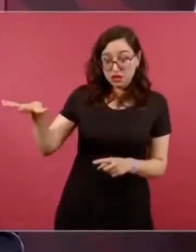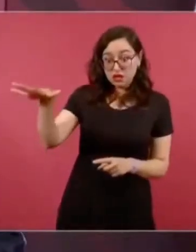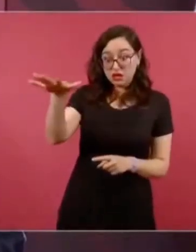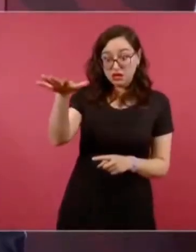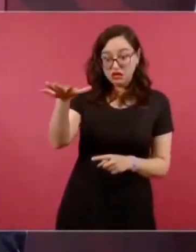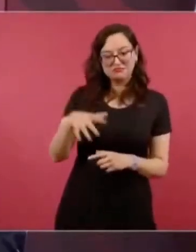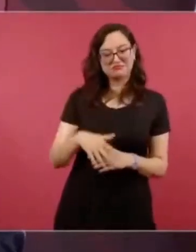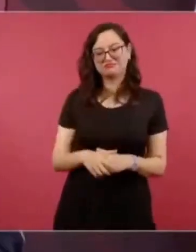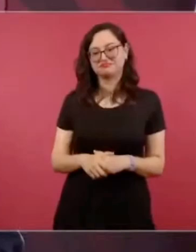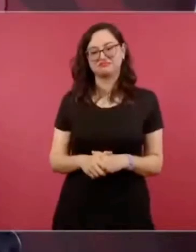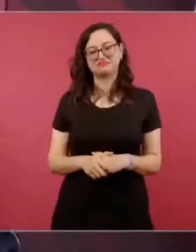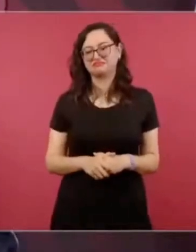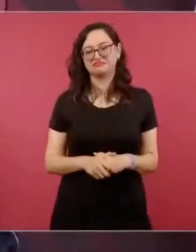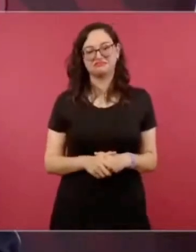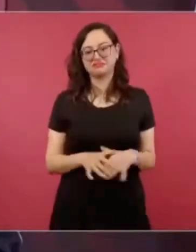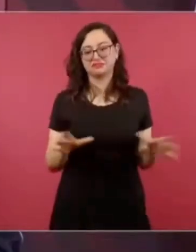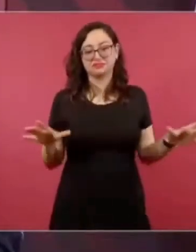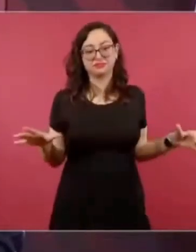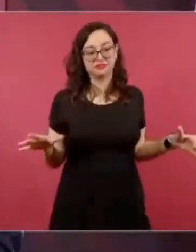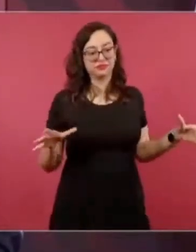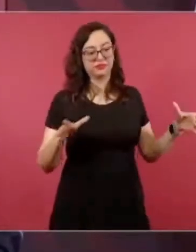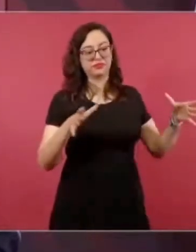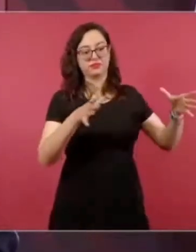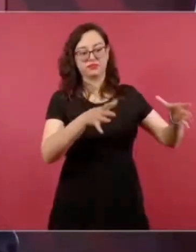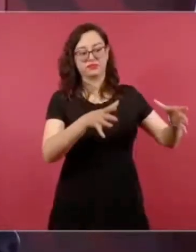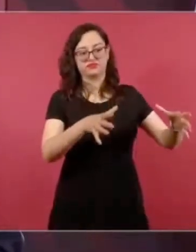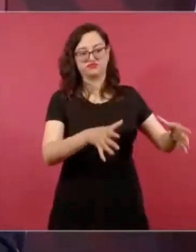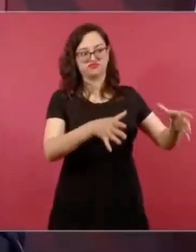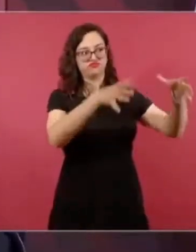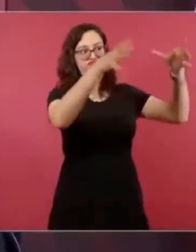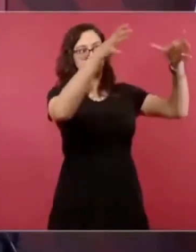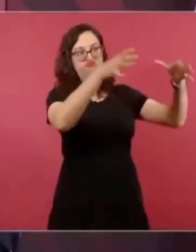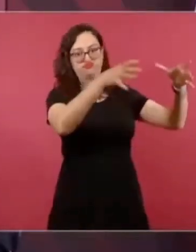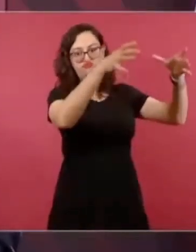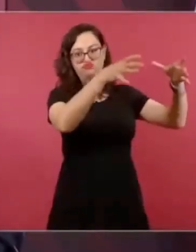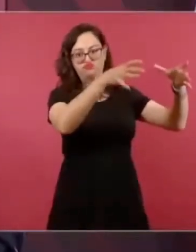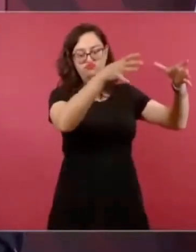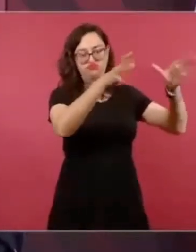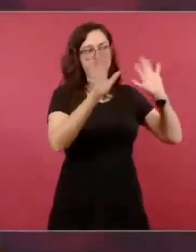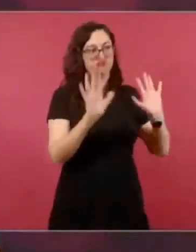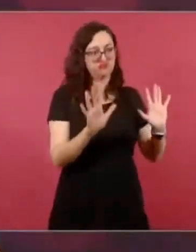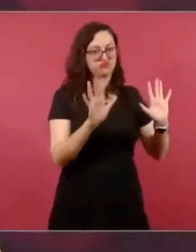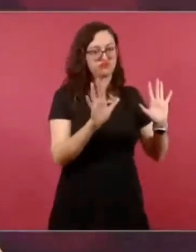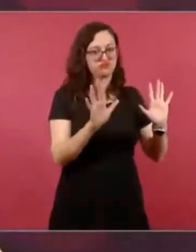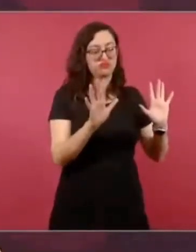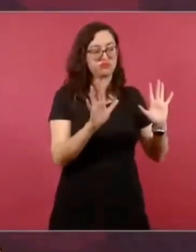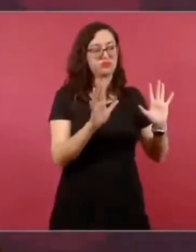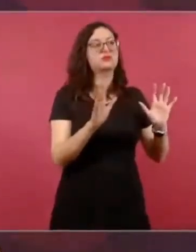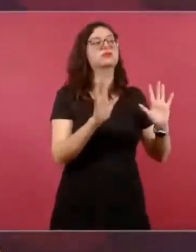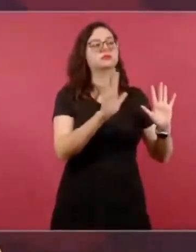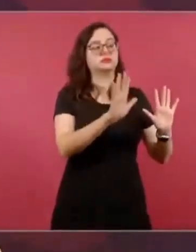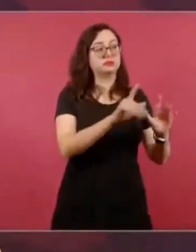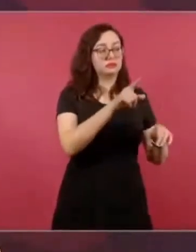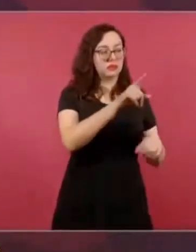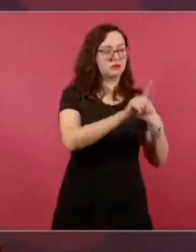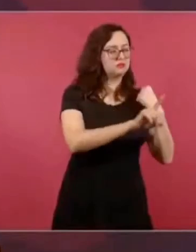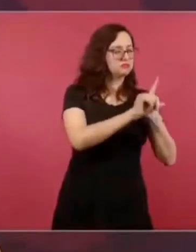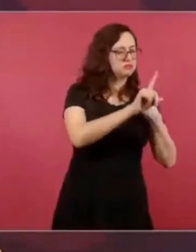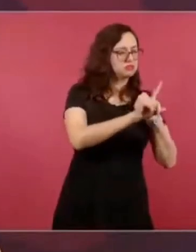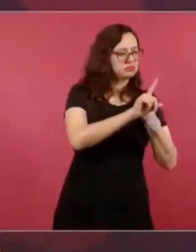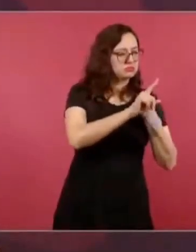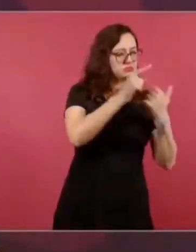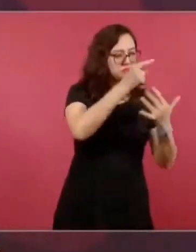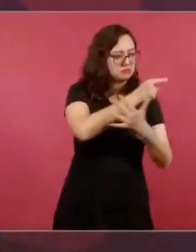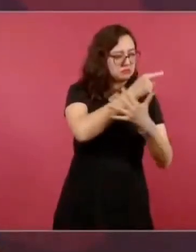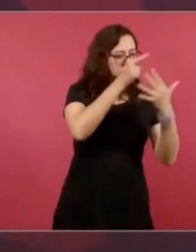para los de la llamada sociedad política y para justificar todo